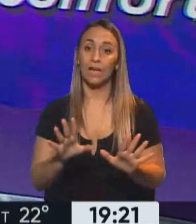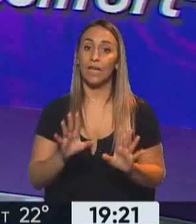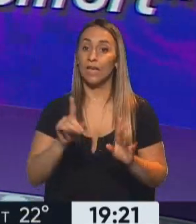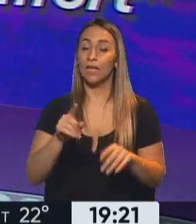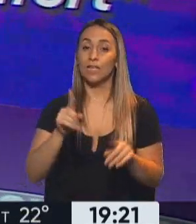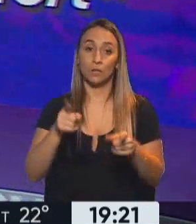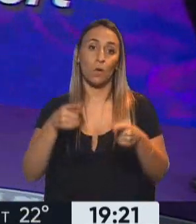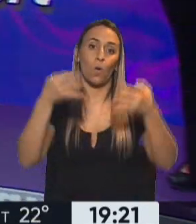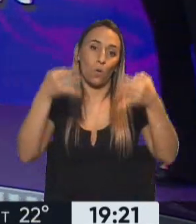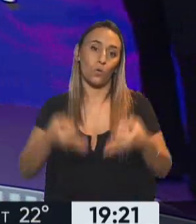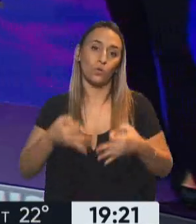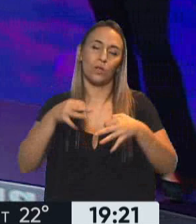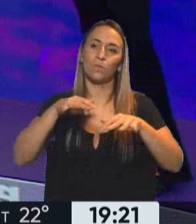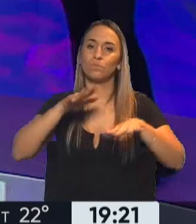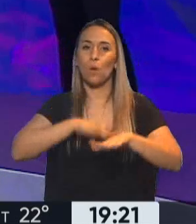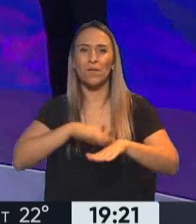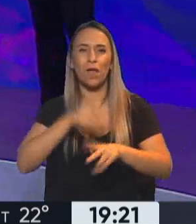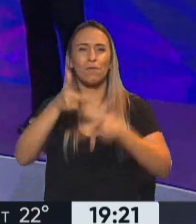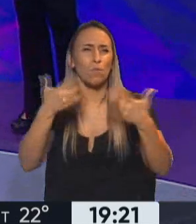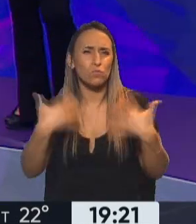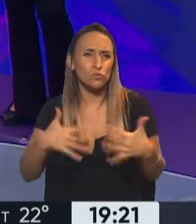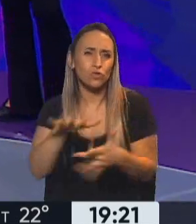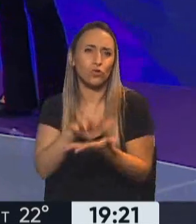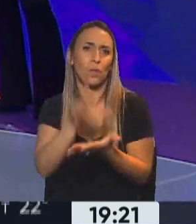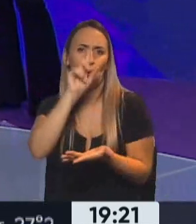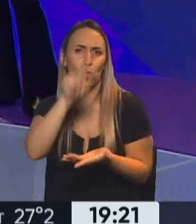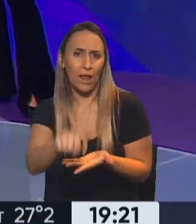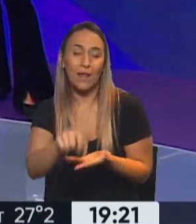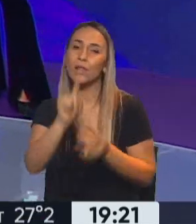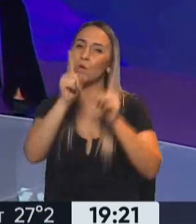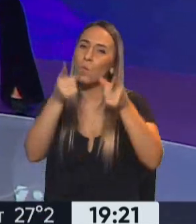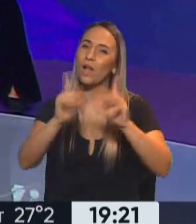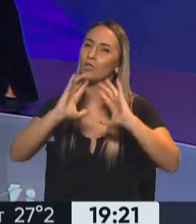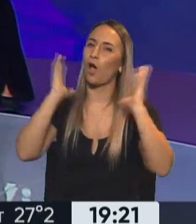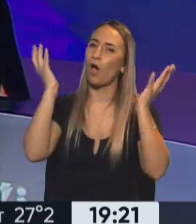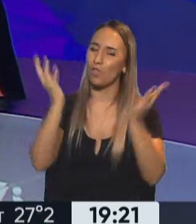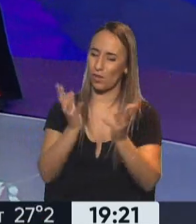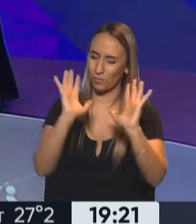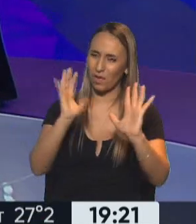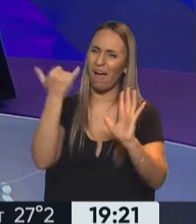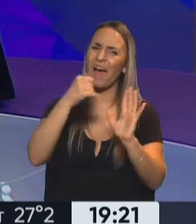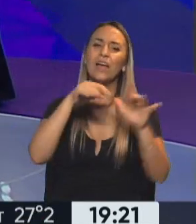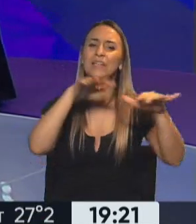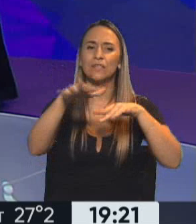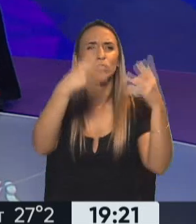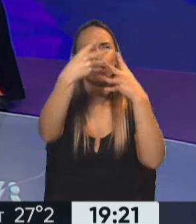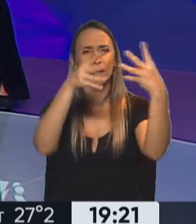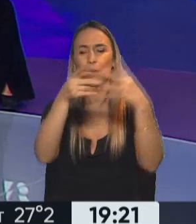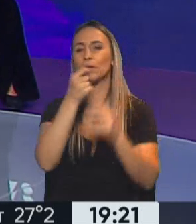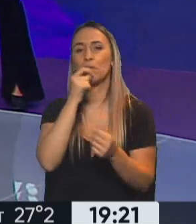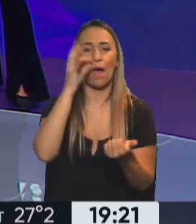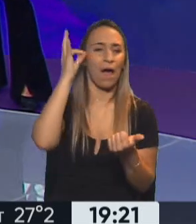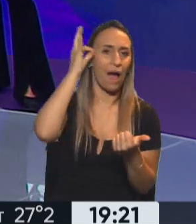que tanto estamos hablando de Ucrania particularmente, lo que hay que decir es que en el mundo igual hay otros conflictos bélicos en África, en